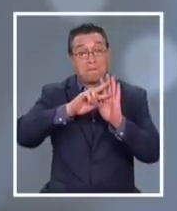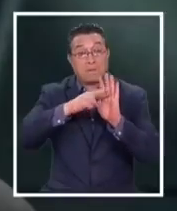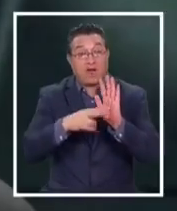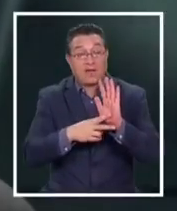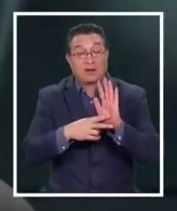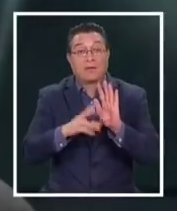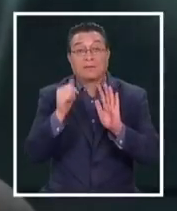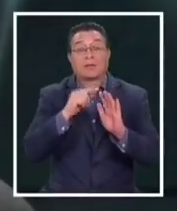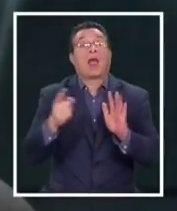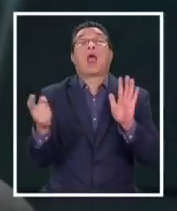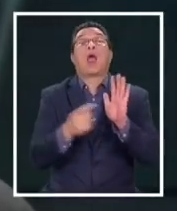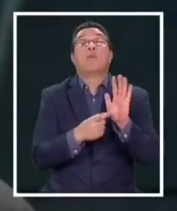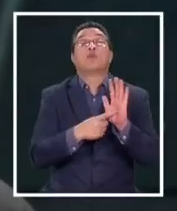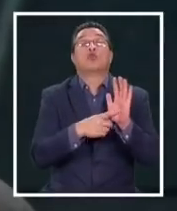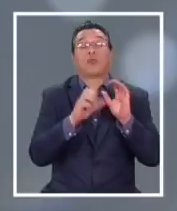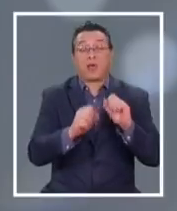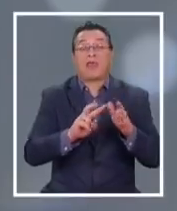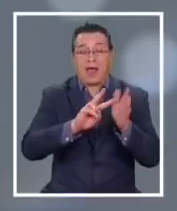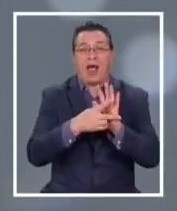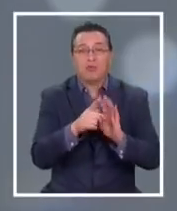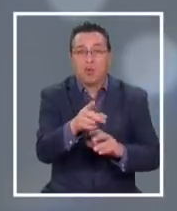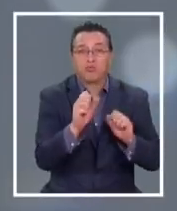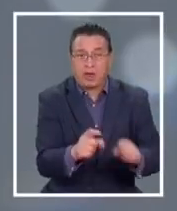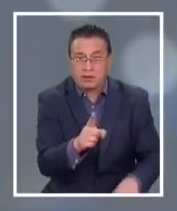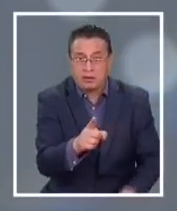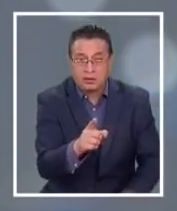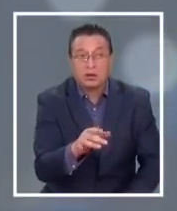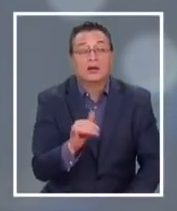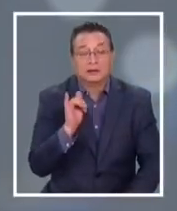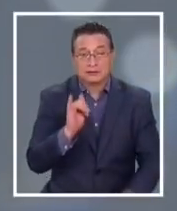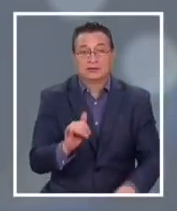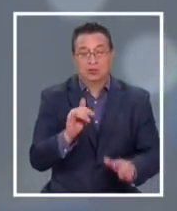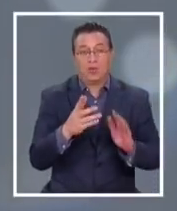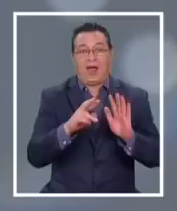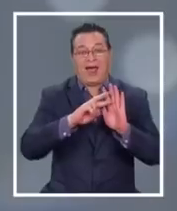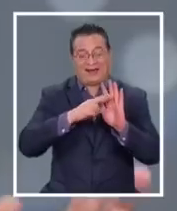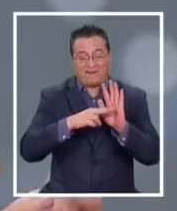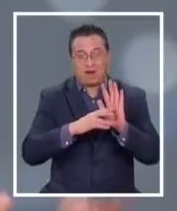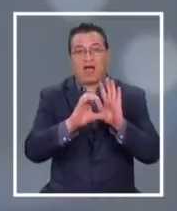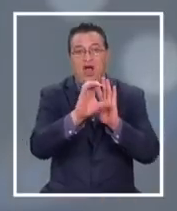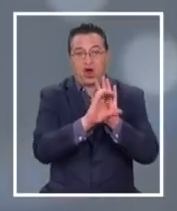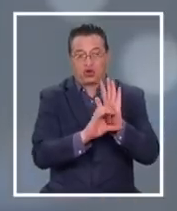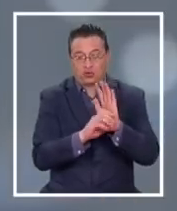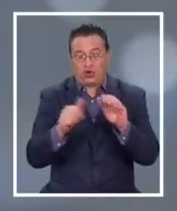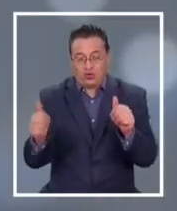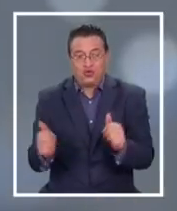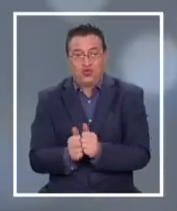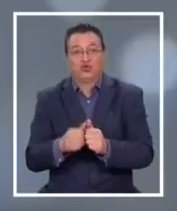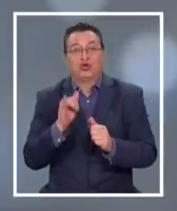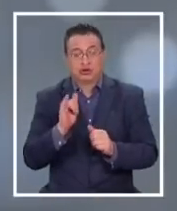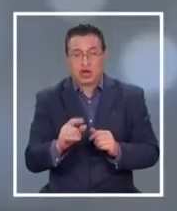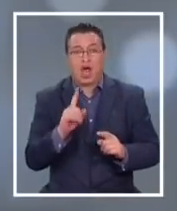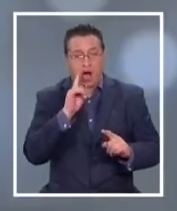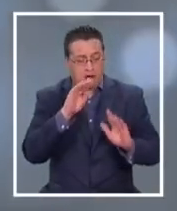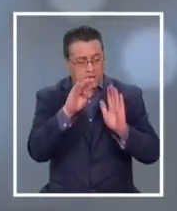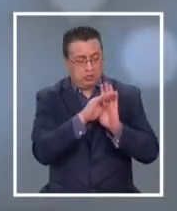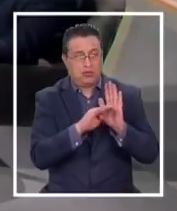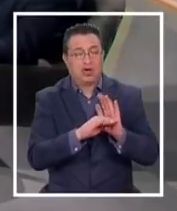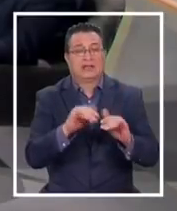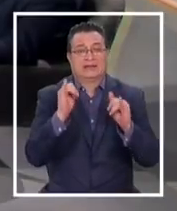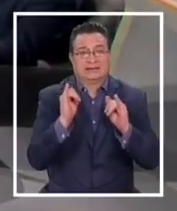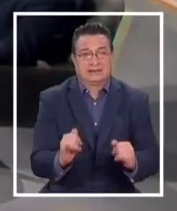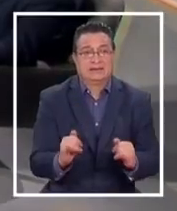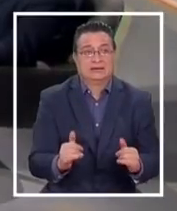por ejemplo, el régimen tributario, eso está bien. Bajo una reforma constitucional y bajo ciertos requisitos, pero sí. Es una trampa,